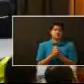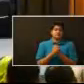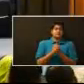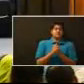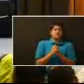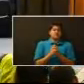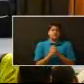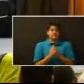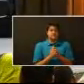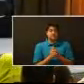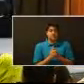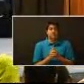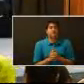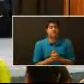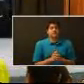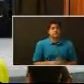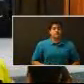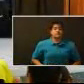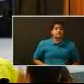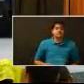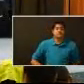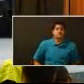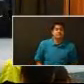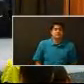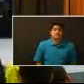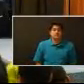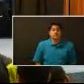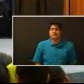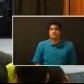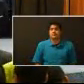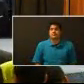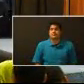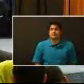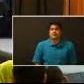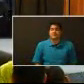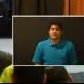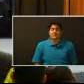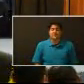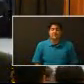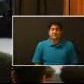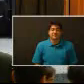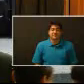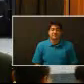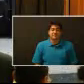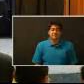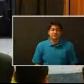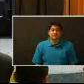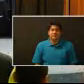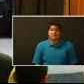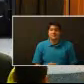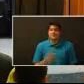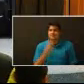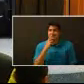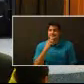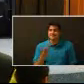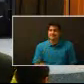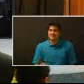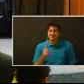cubrirlos. Los niños que están cumpliendo un año. También vamos a orar por